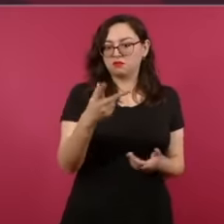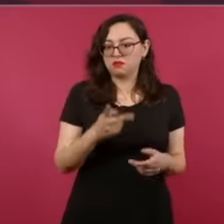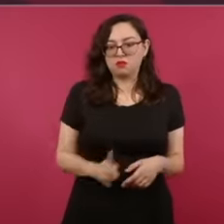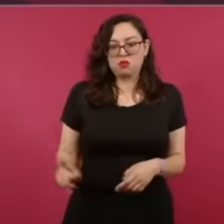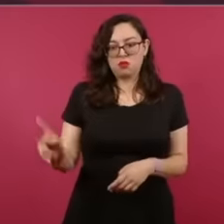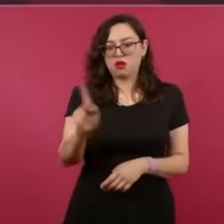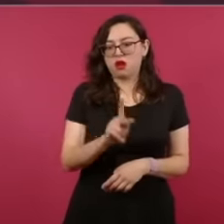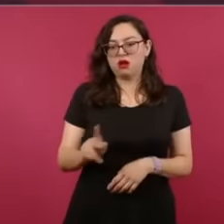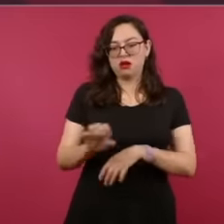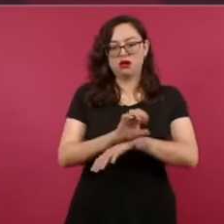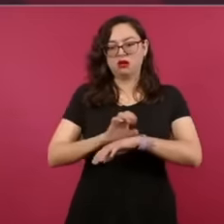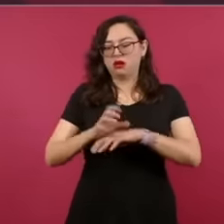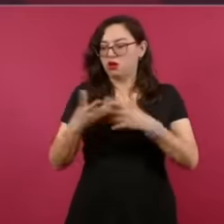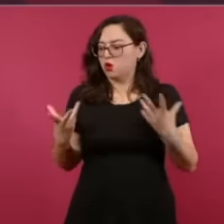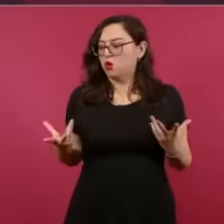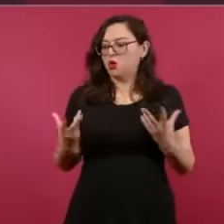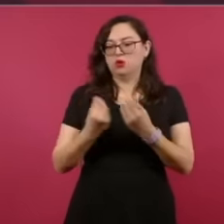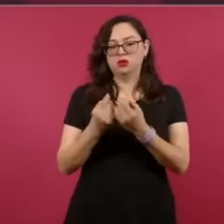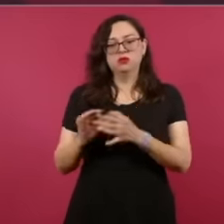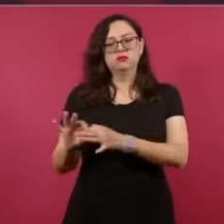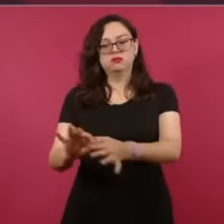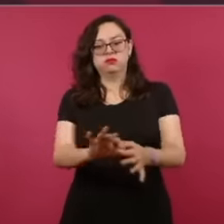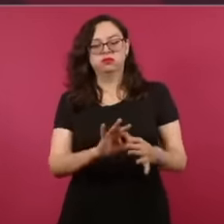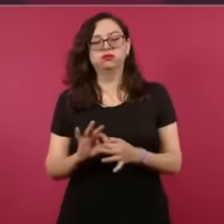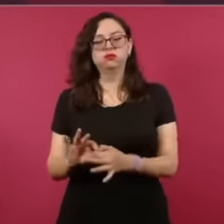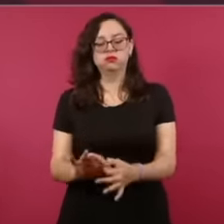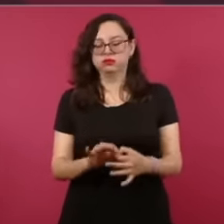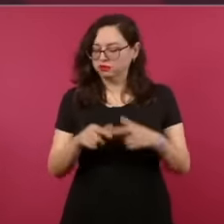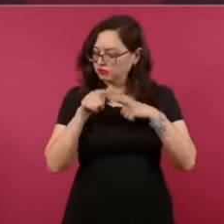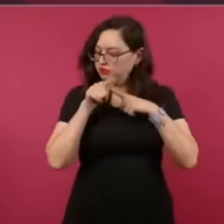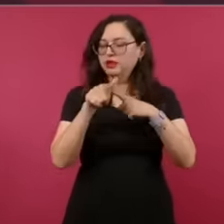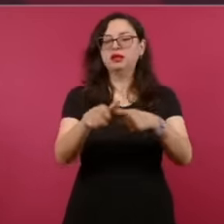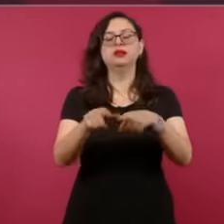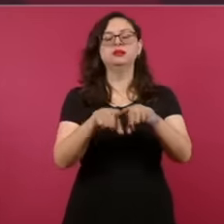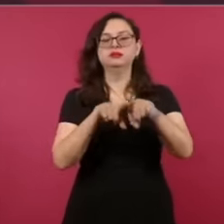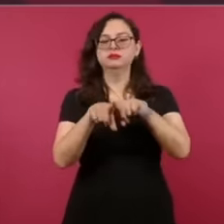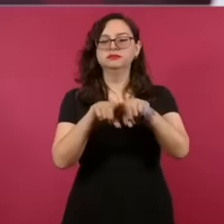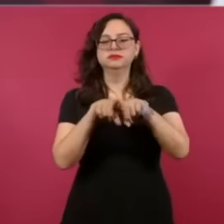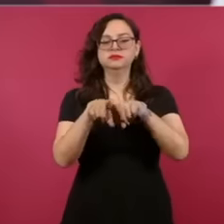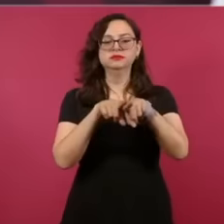pueblos hermanos del Ecuador.